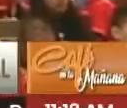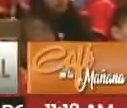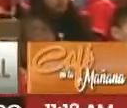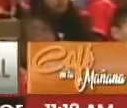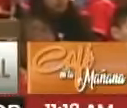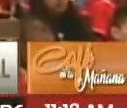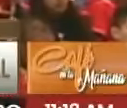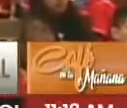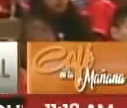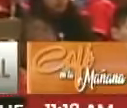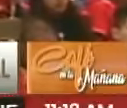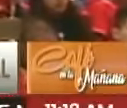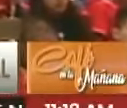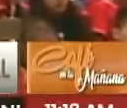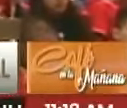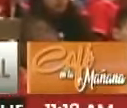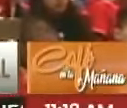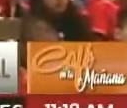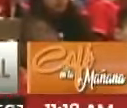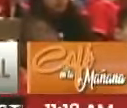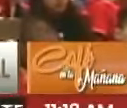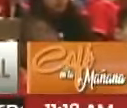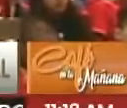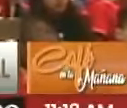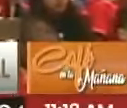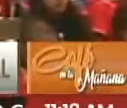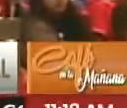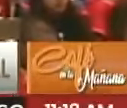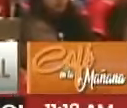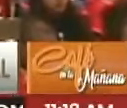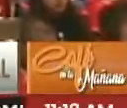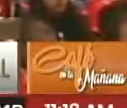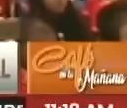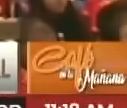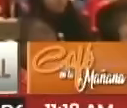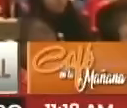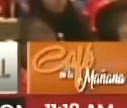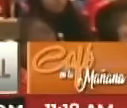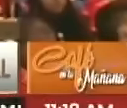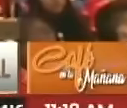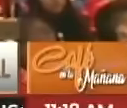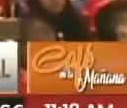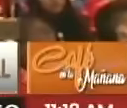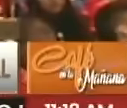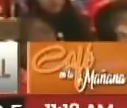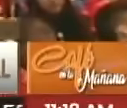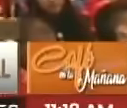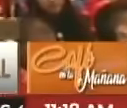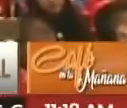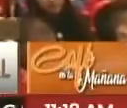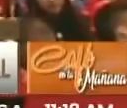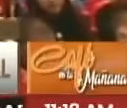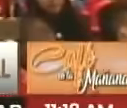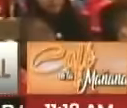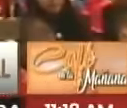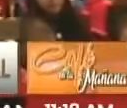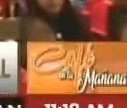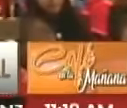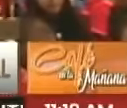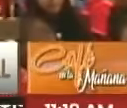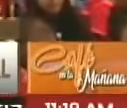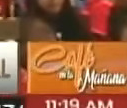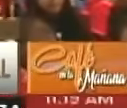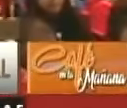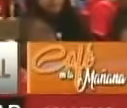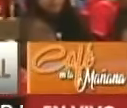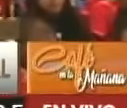nivel organizativo del partido más grande de Latinoamérica y uno de los partidos más grandes del mundo. Aquí se encuentran la estructura estatal de